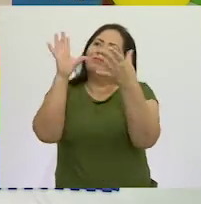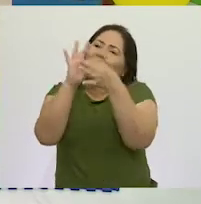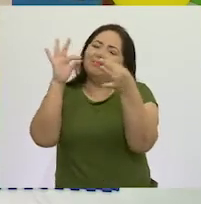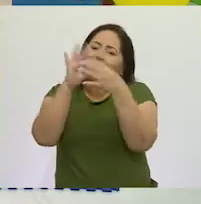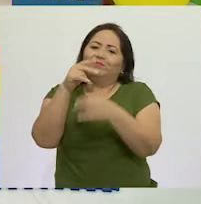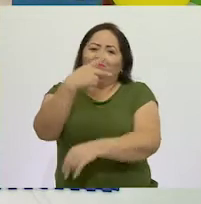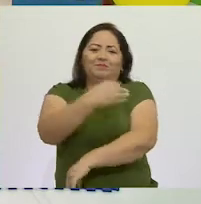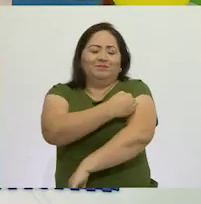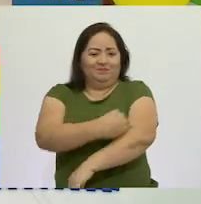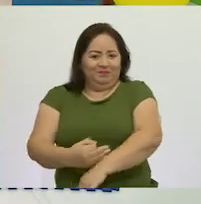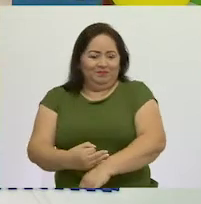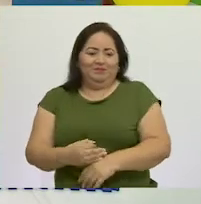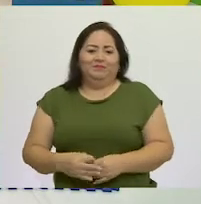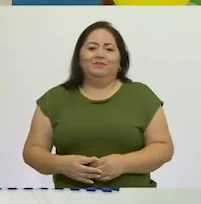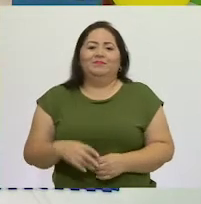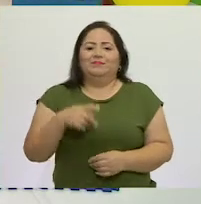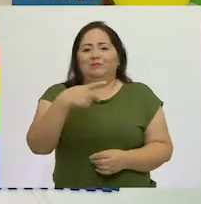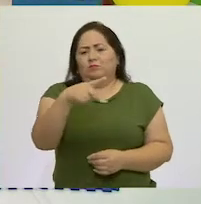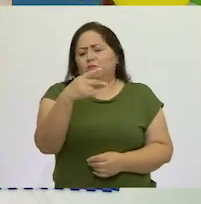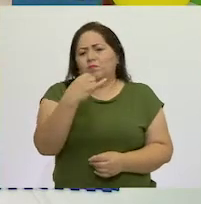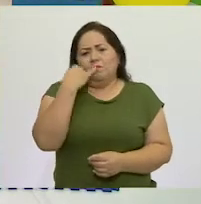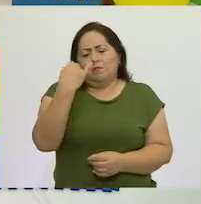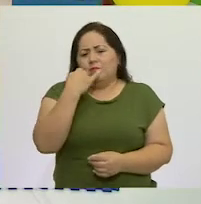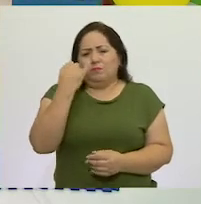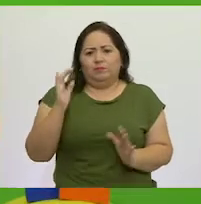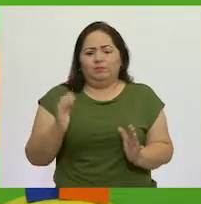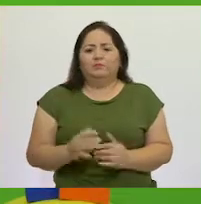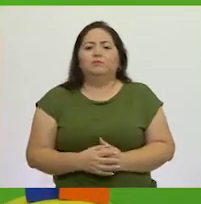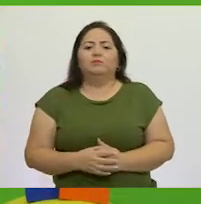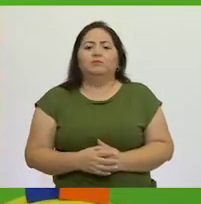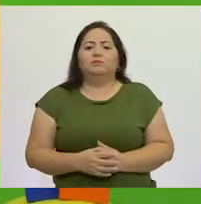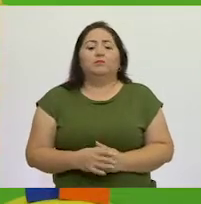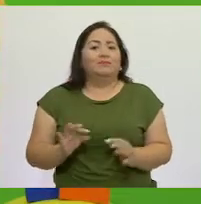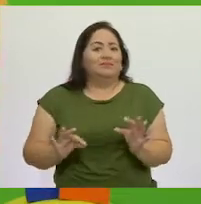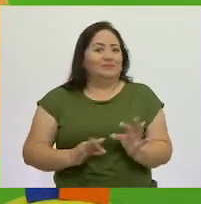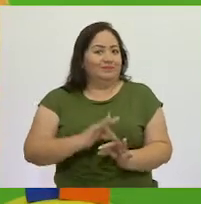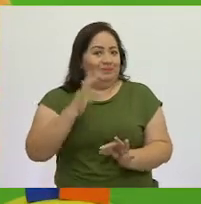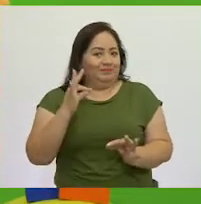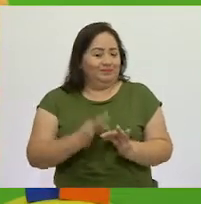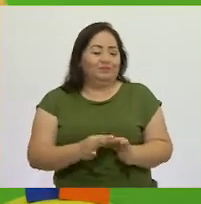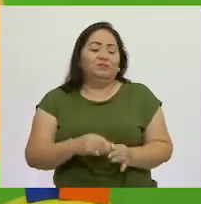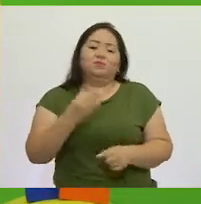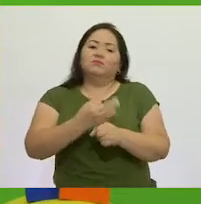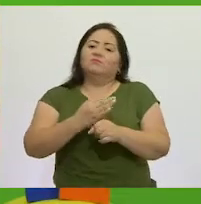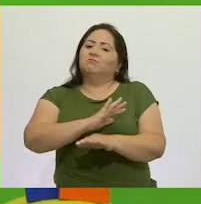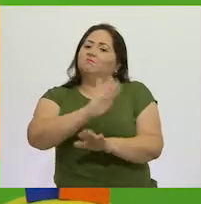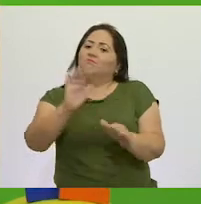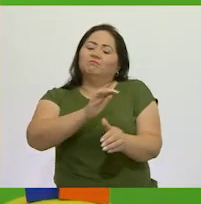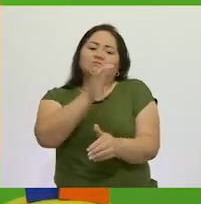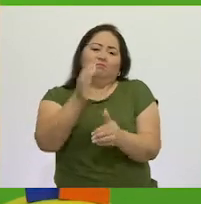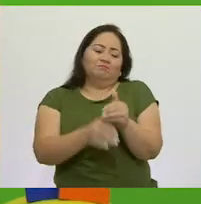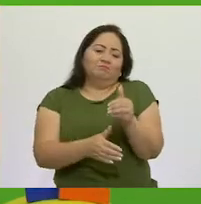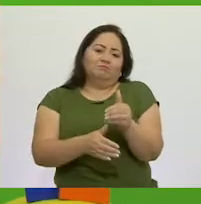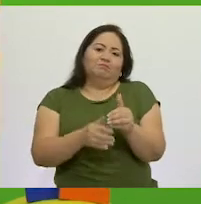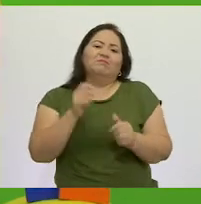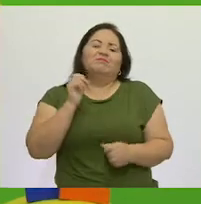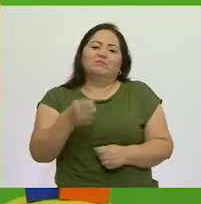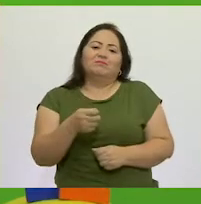practicarla y platican con su familia en su lengua materna? ¡Listo! Por hoy hemos terminado